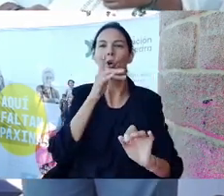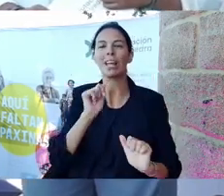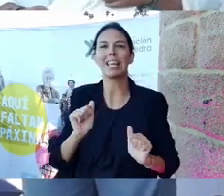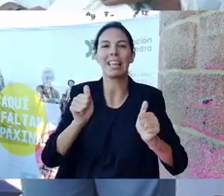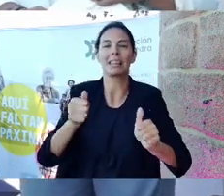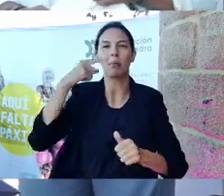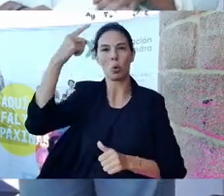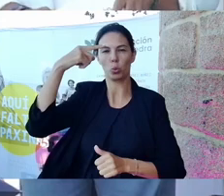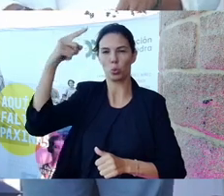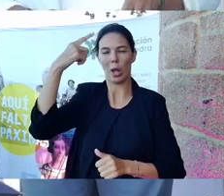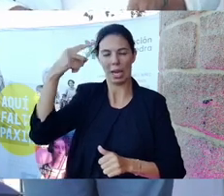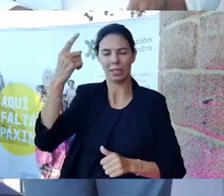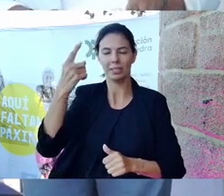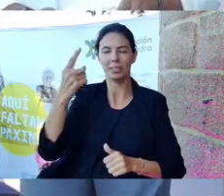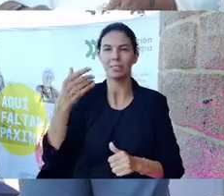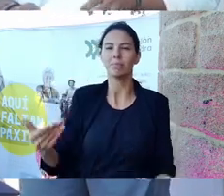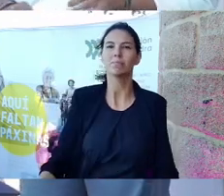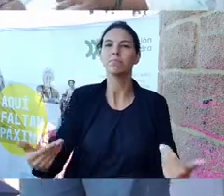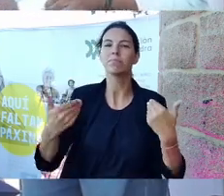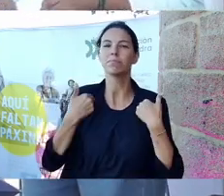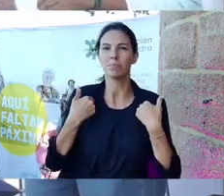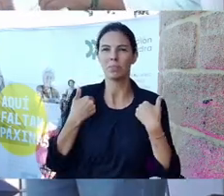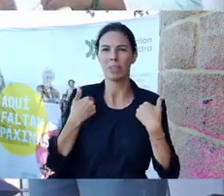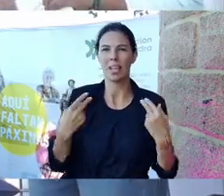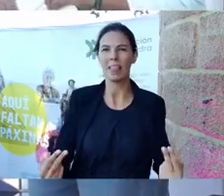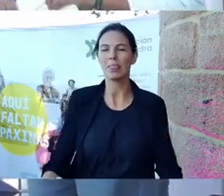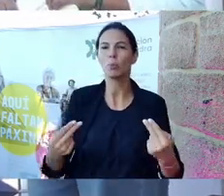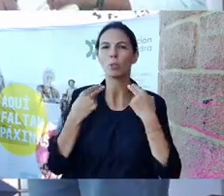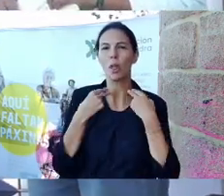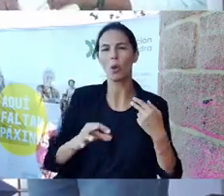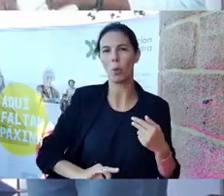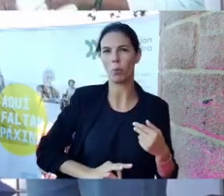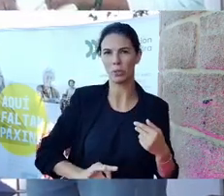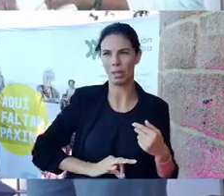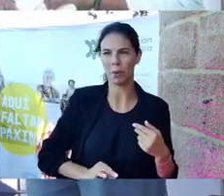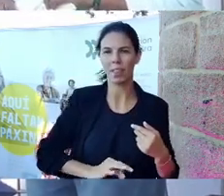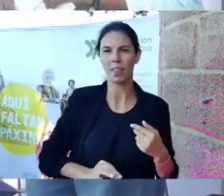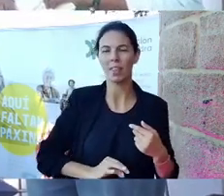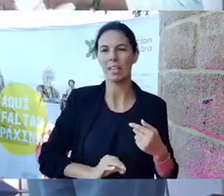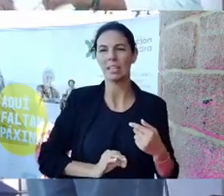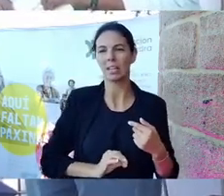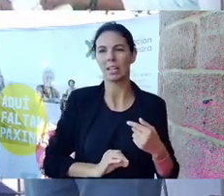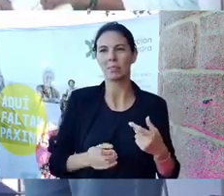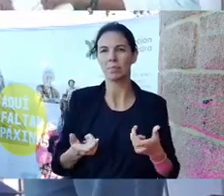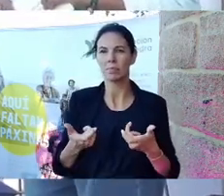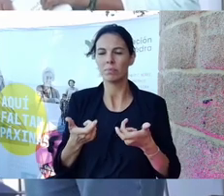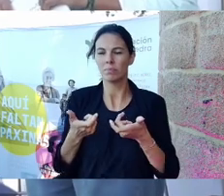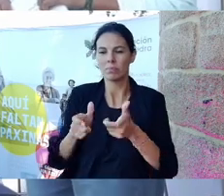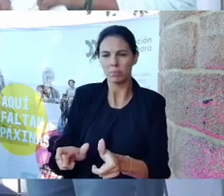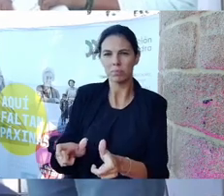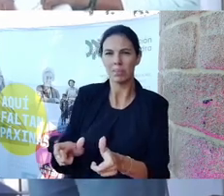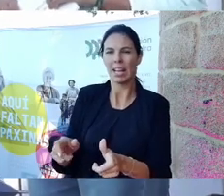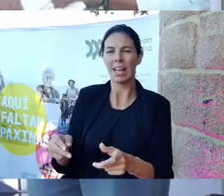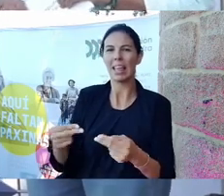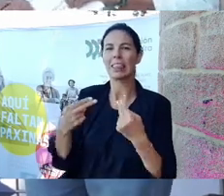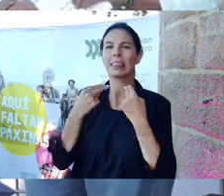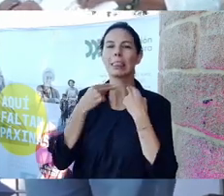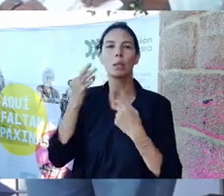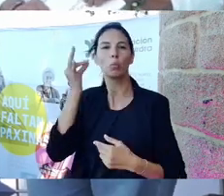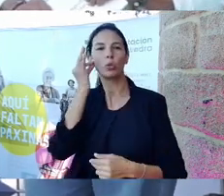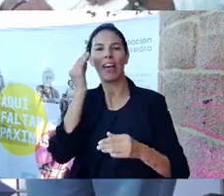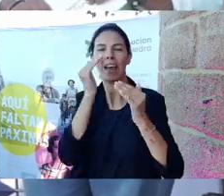pois estamos aquí por unha iniciativa cultural que está a levar a cabo pois a Deputación de Pontevedra a través da